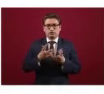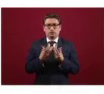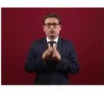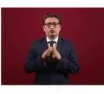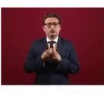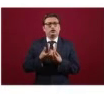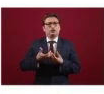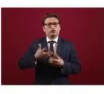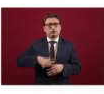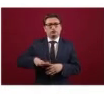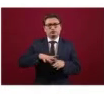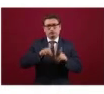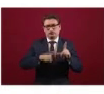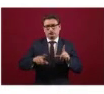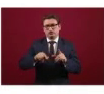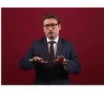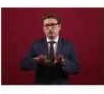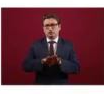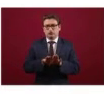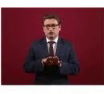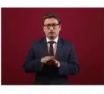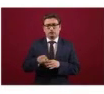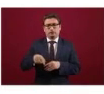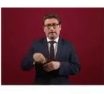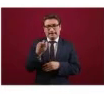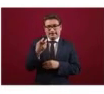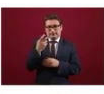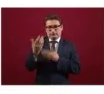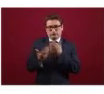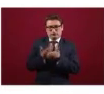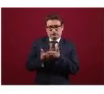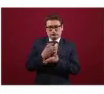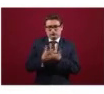que eso también se pidió en las bases del 96%.